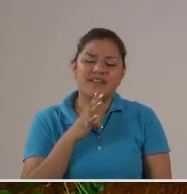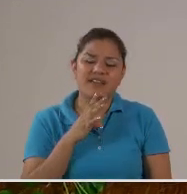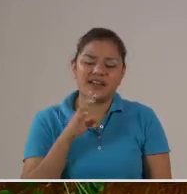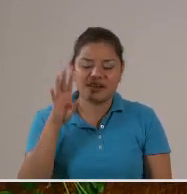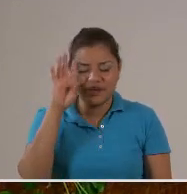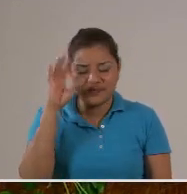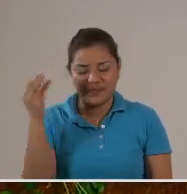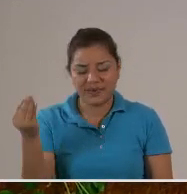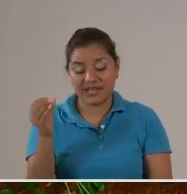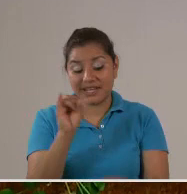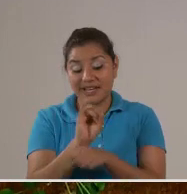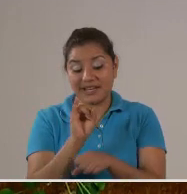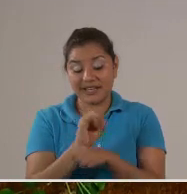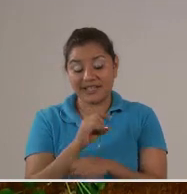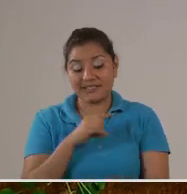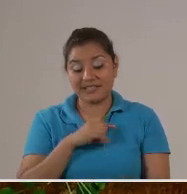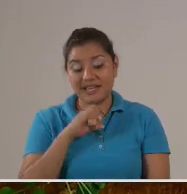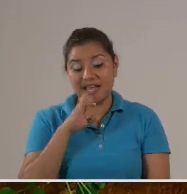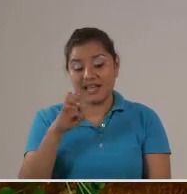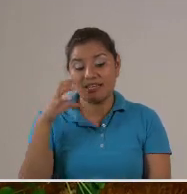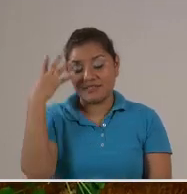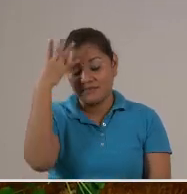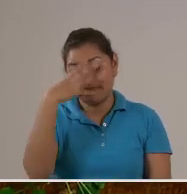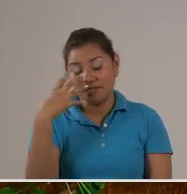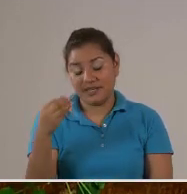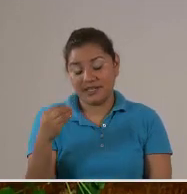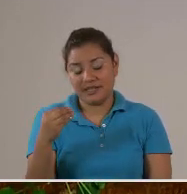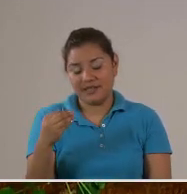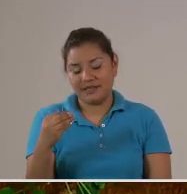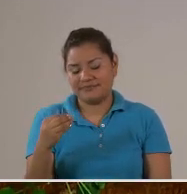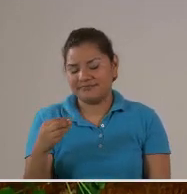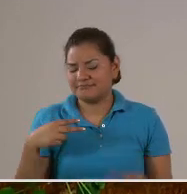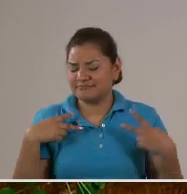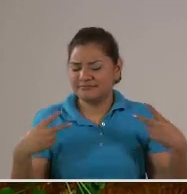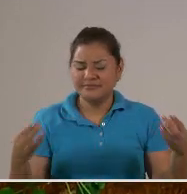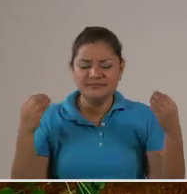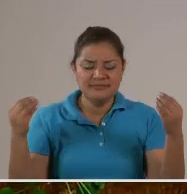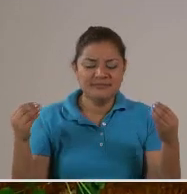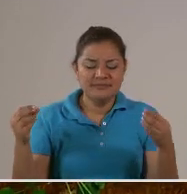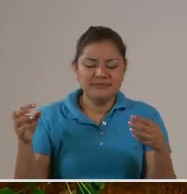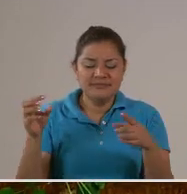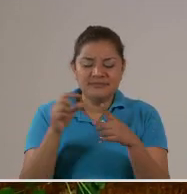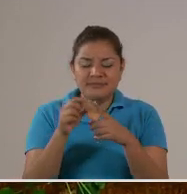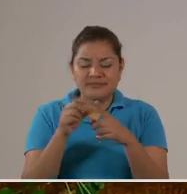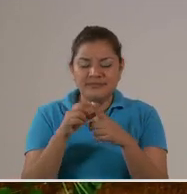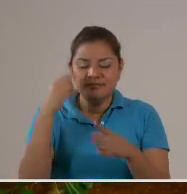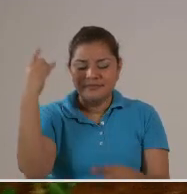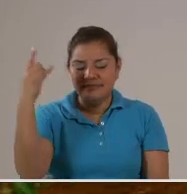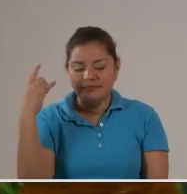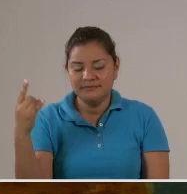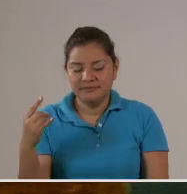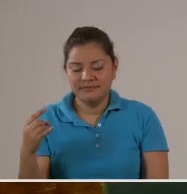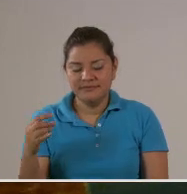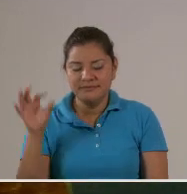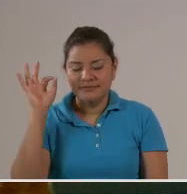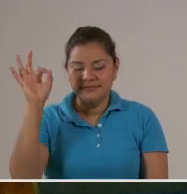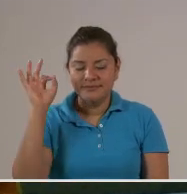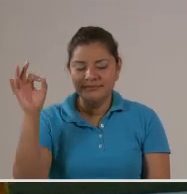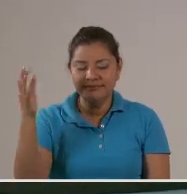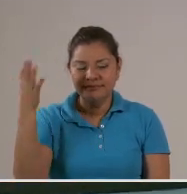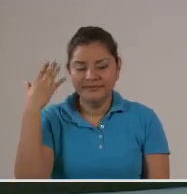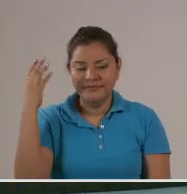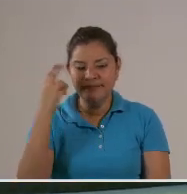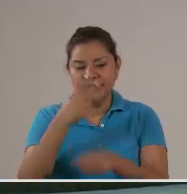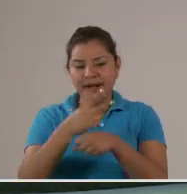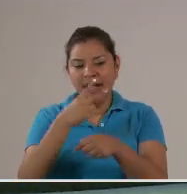iglesia era bonita hermano un Avivamiento tremendo una palabra unción todo glorioso el pastor era guatemalteco